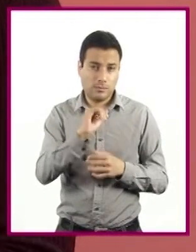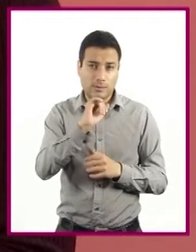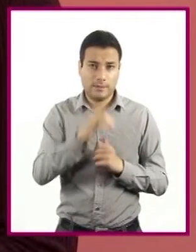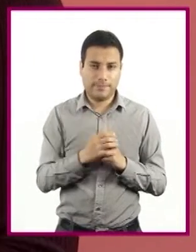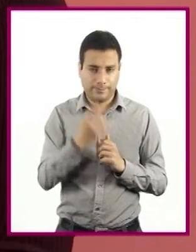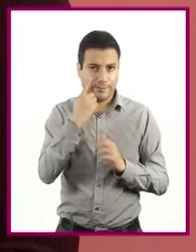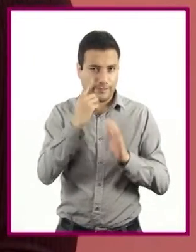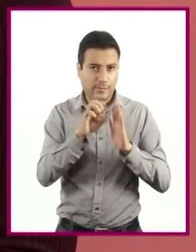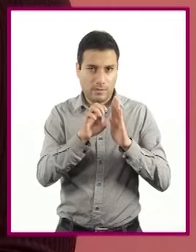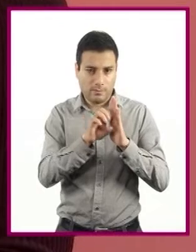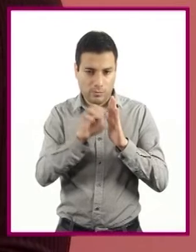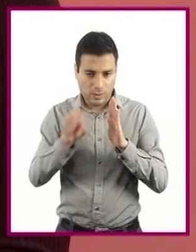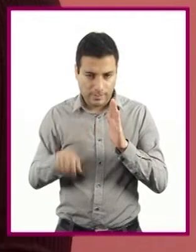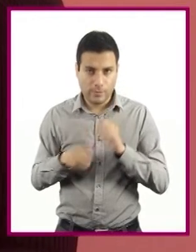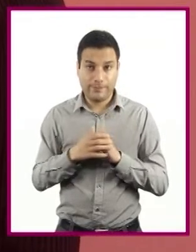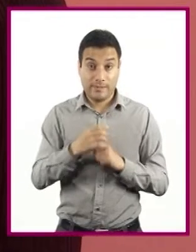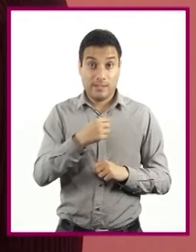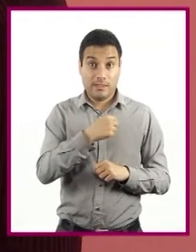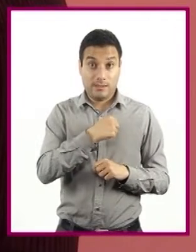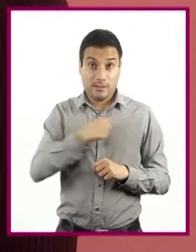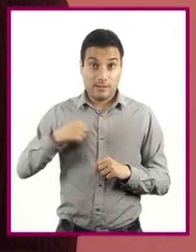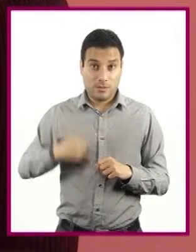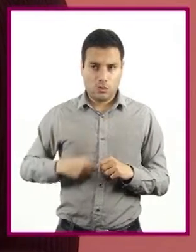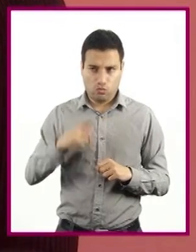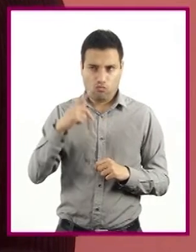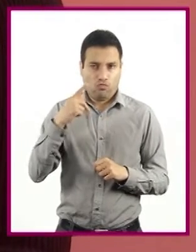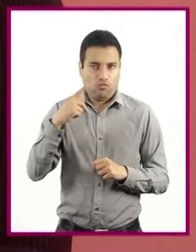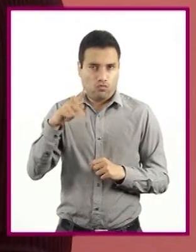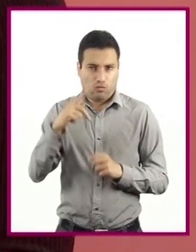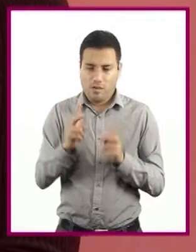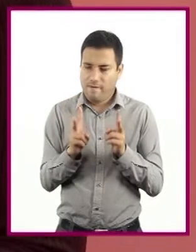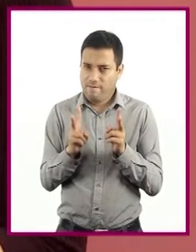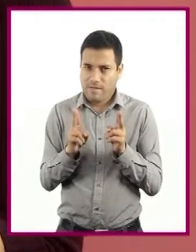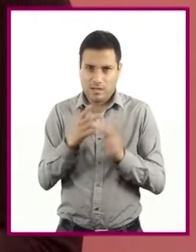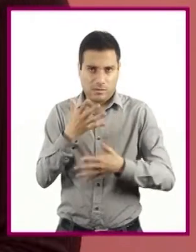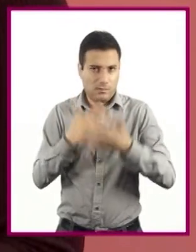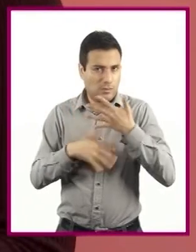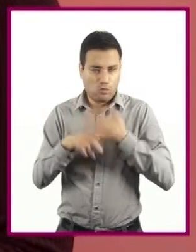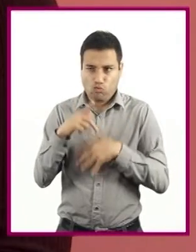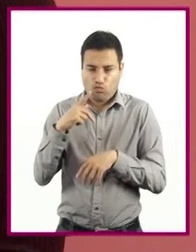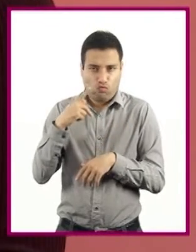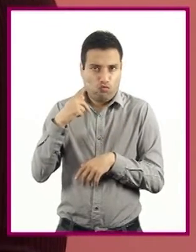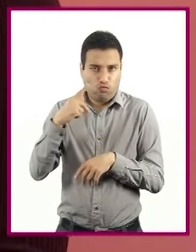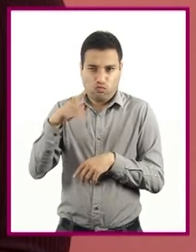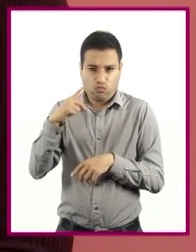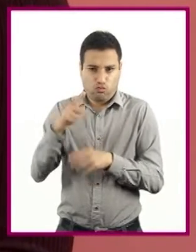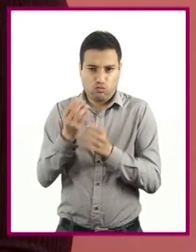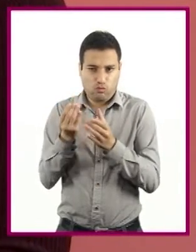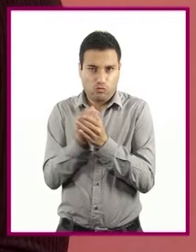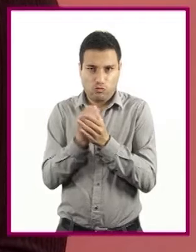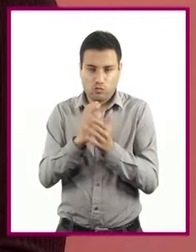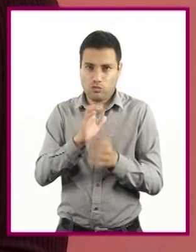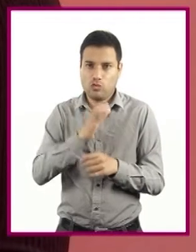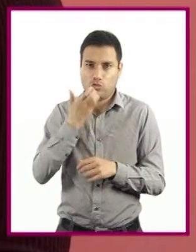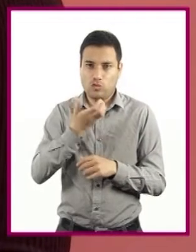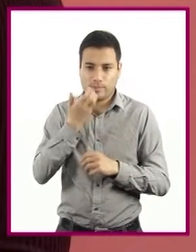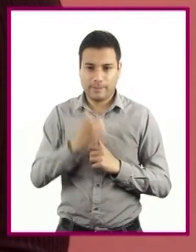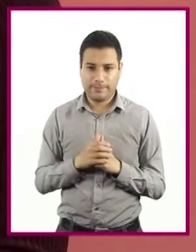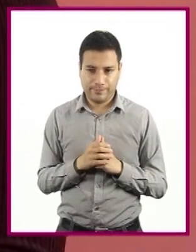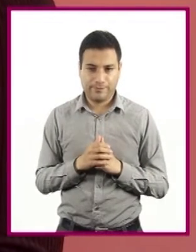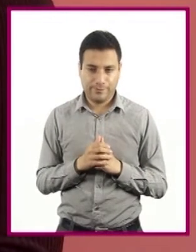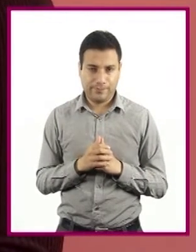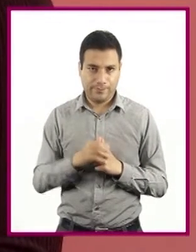cuatricílabos efectivamente son 100% chinos. Son muy representativos para la tradición china hasta el punto de ser un